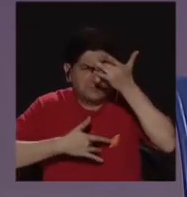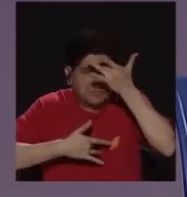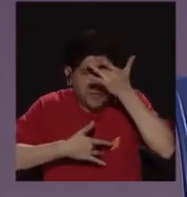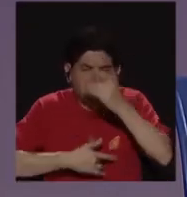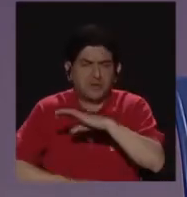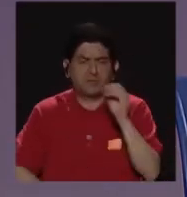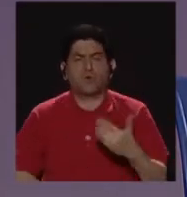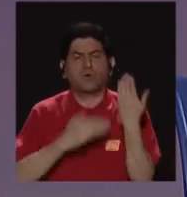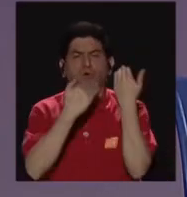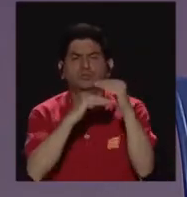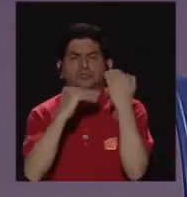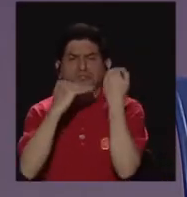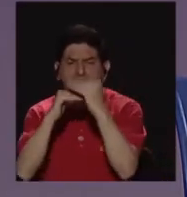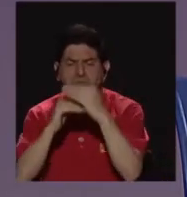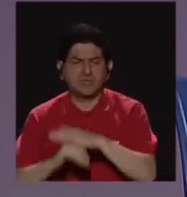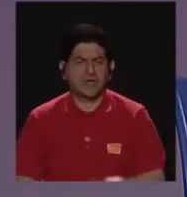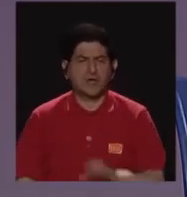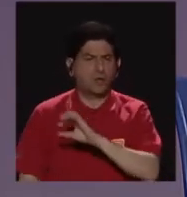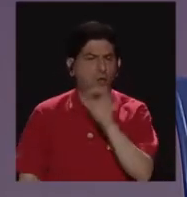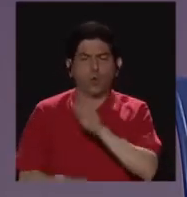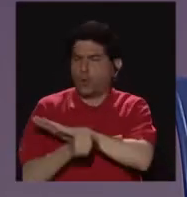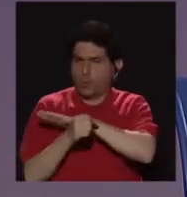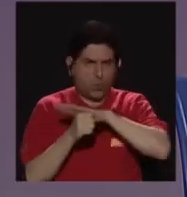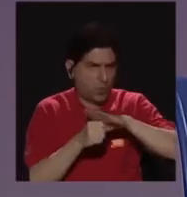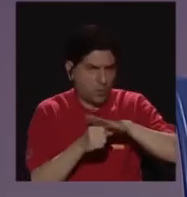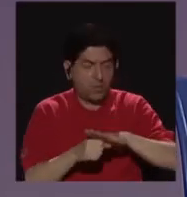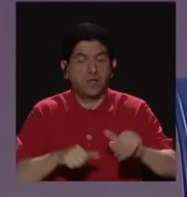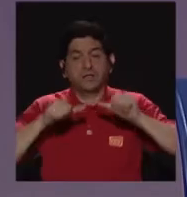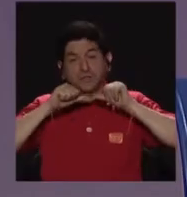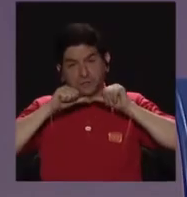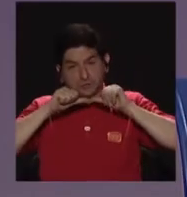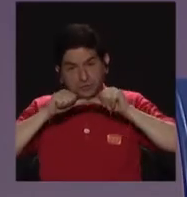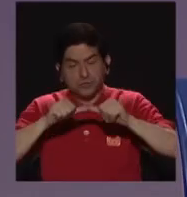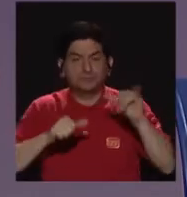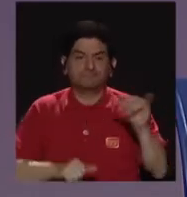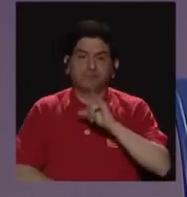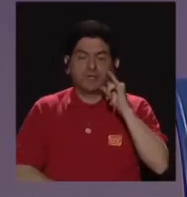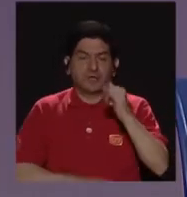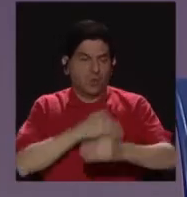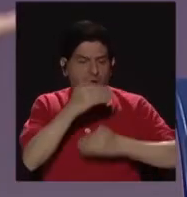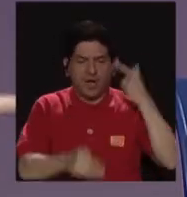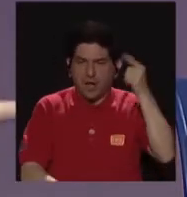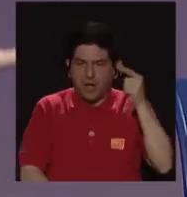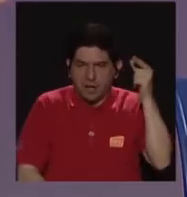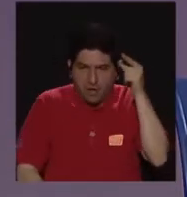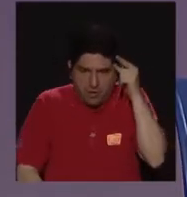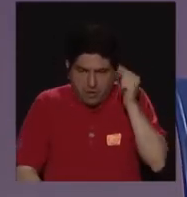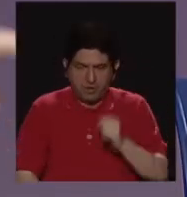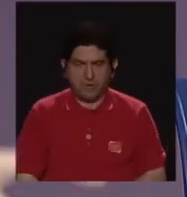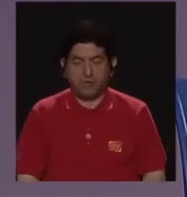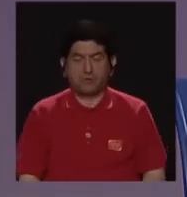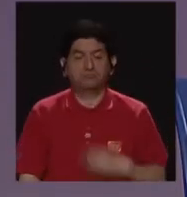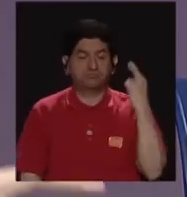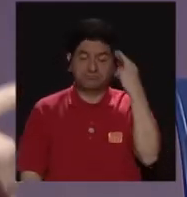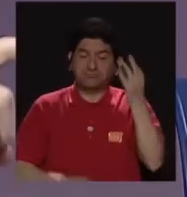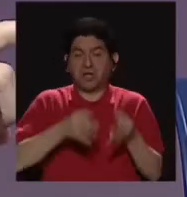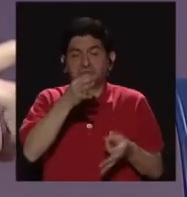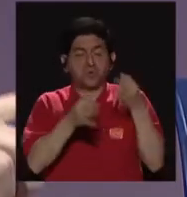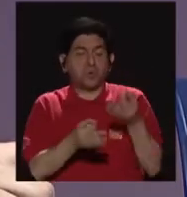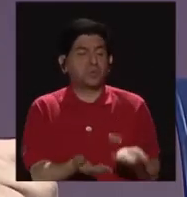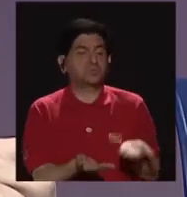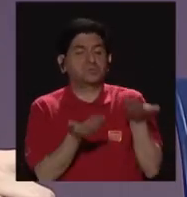enfermo o limitado o insuficiente se sigue de la misma lógica que de alguna forma justifica